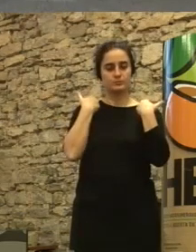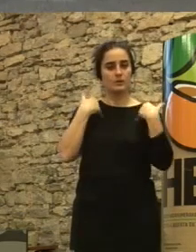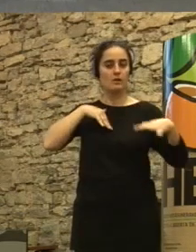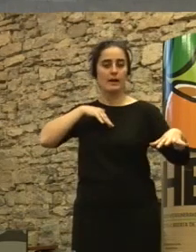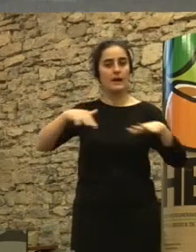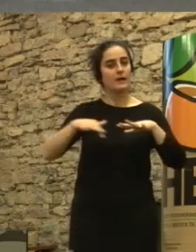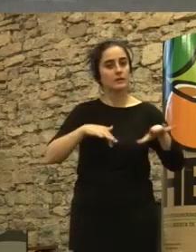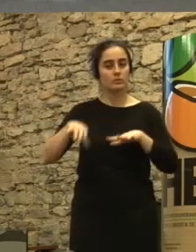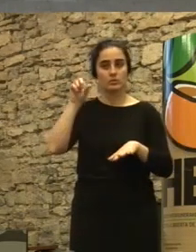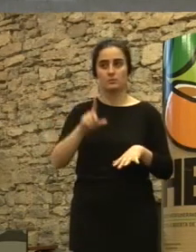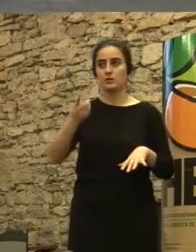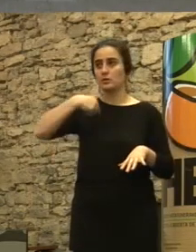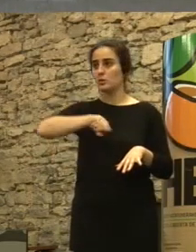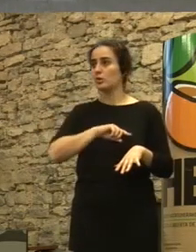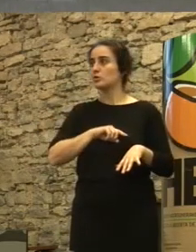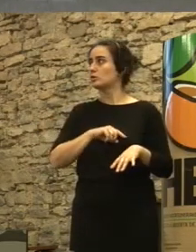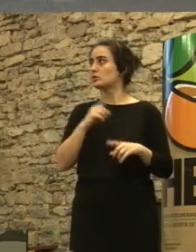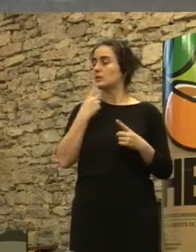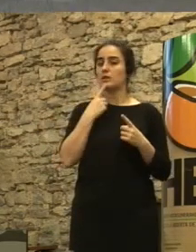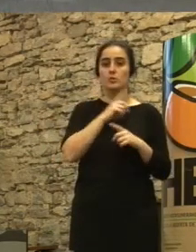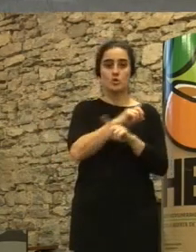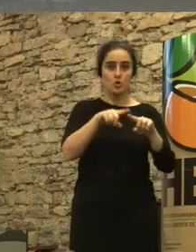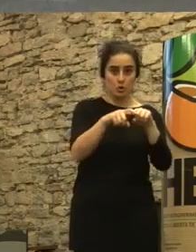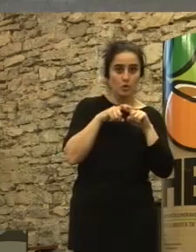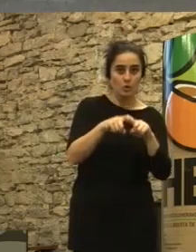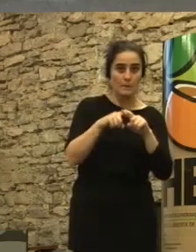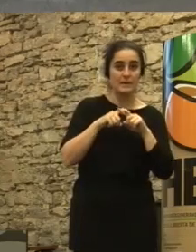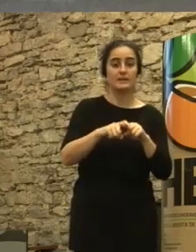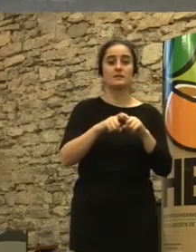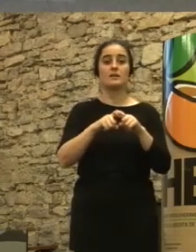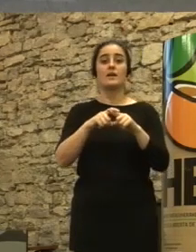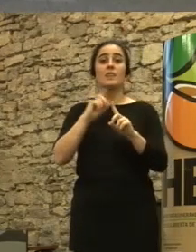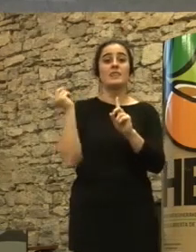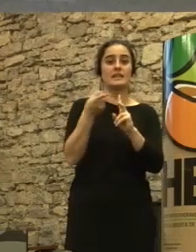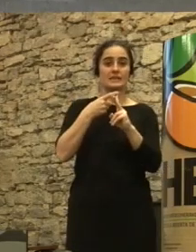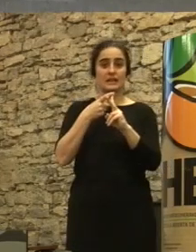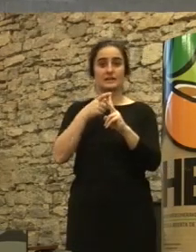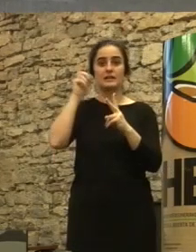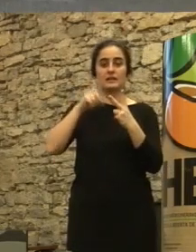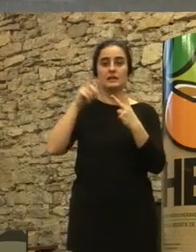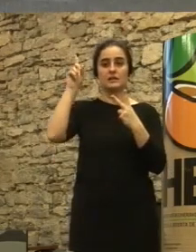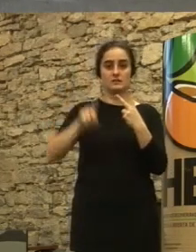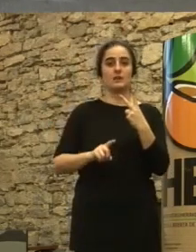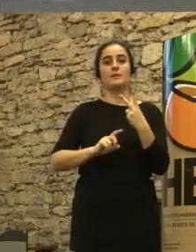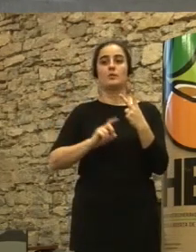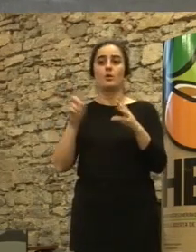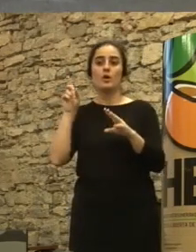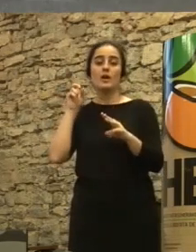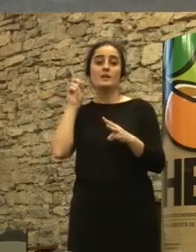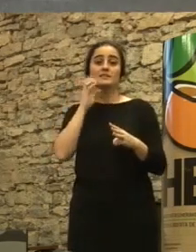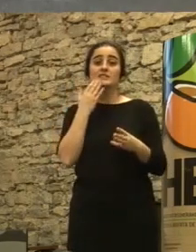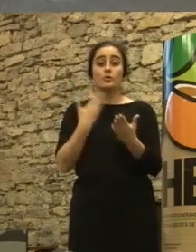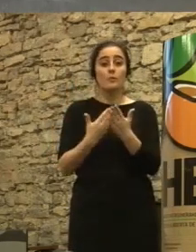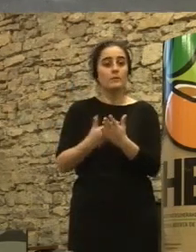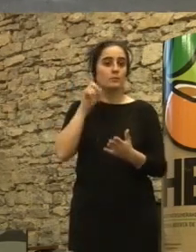os proponemos esta triple vía, ¿no? De no compartir, de detectar y de mover desmentidos, pero también puede ser otra que os inventéis vosotras y vosotros. También os invitaría que os informéis un